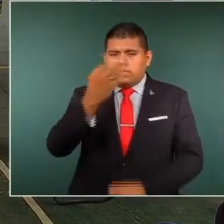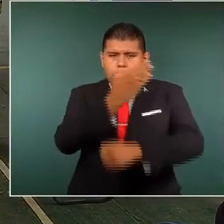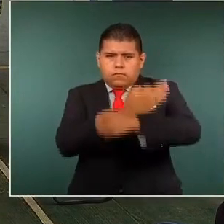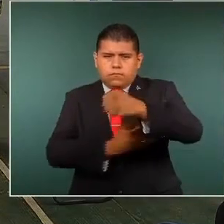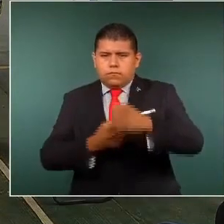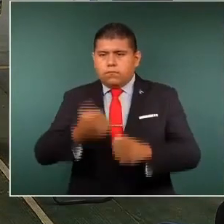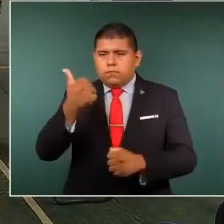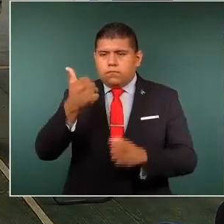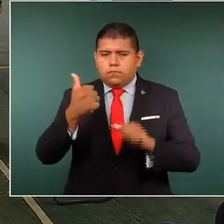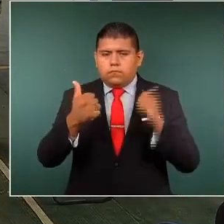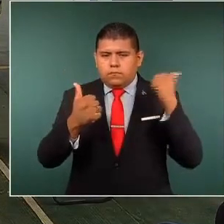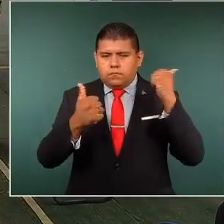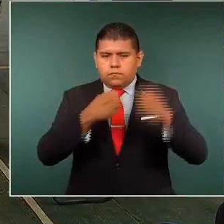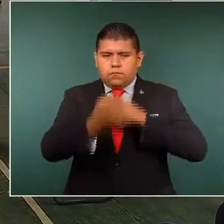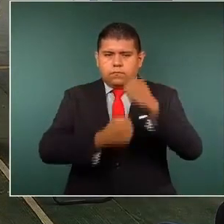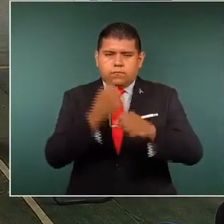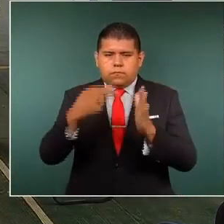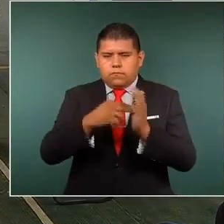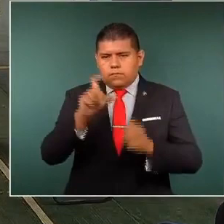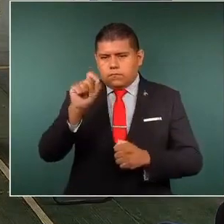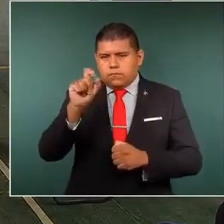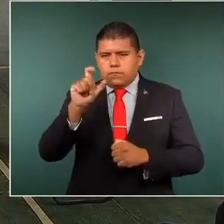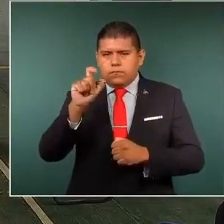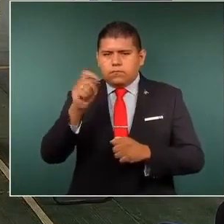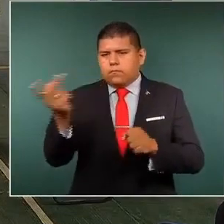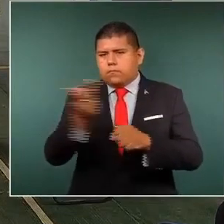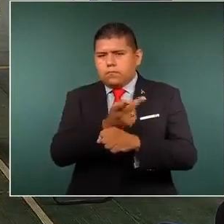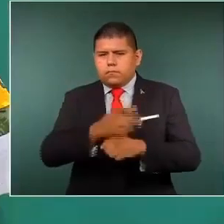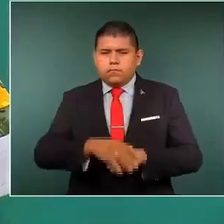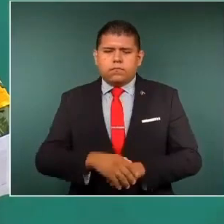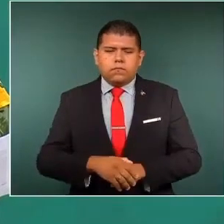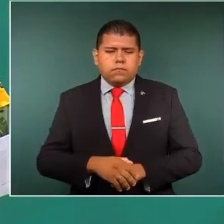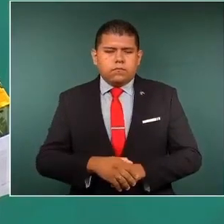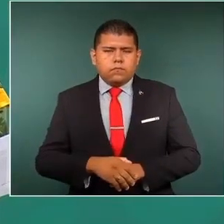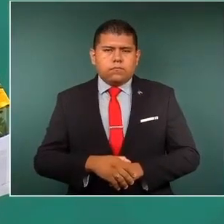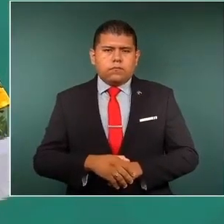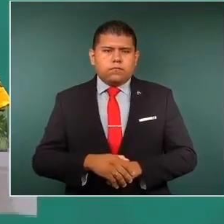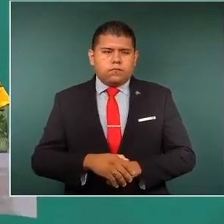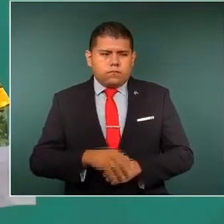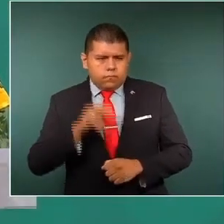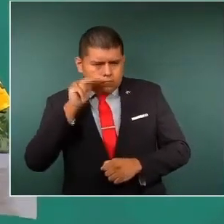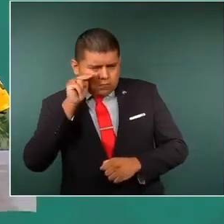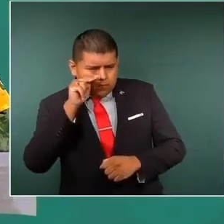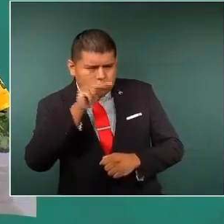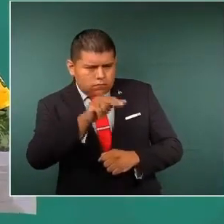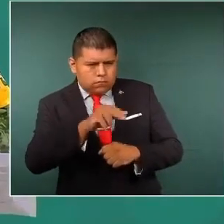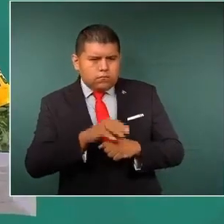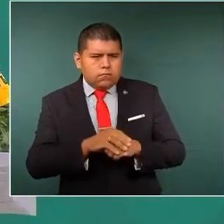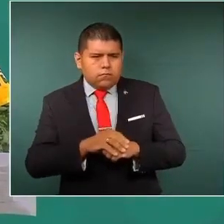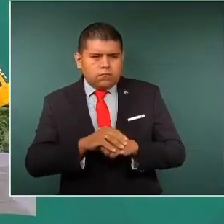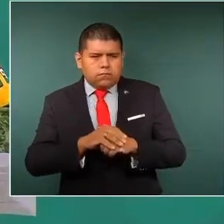de agosto se tiene ahí algunos indicios del arribo